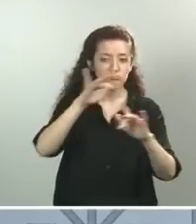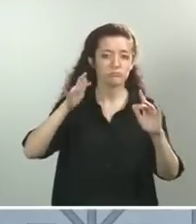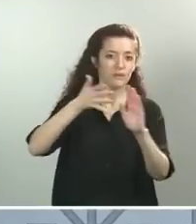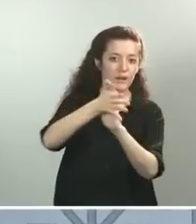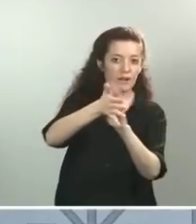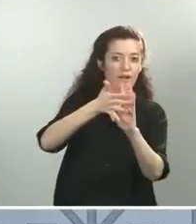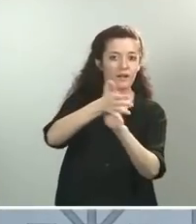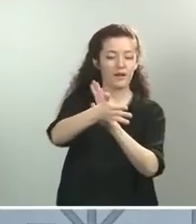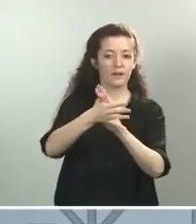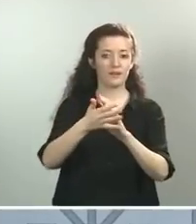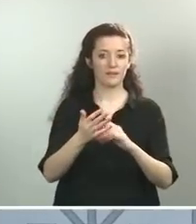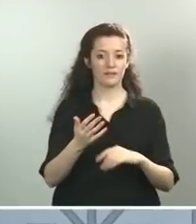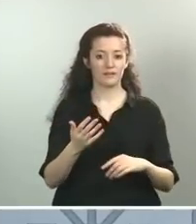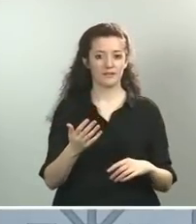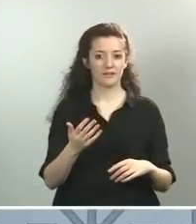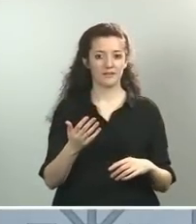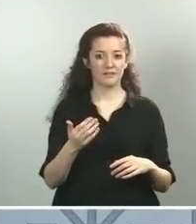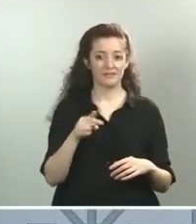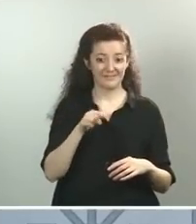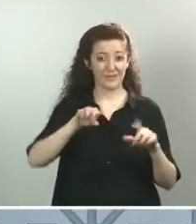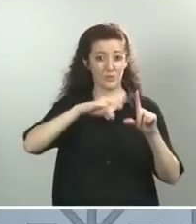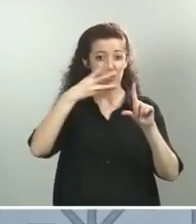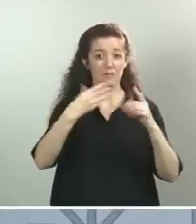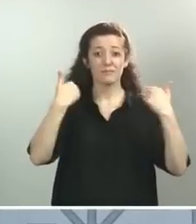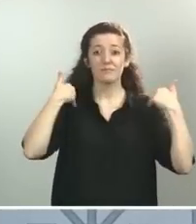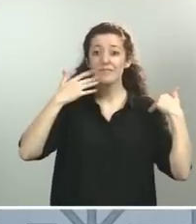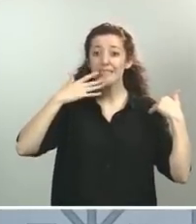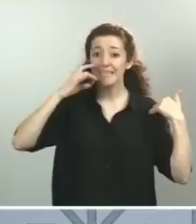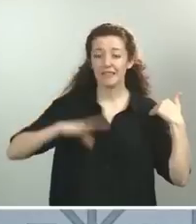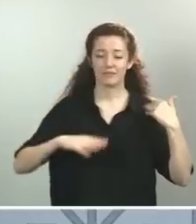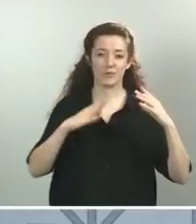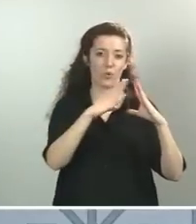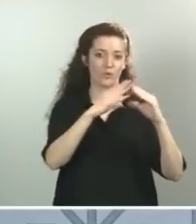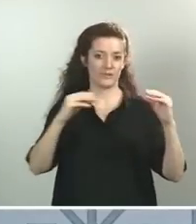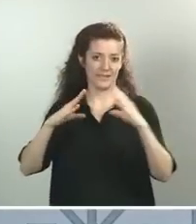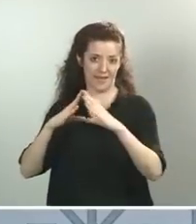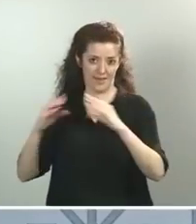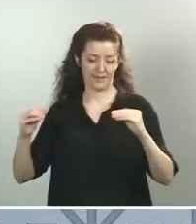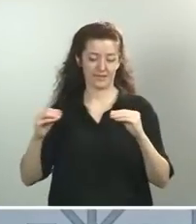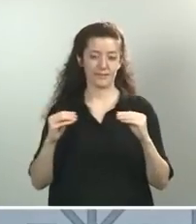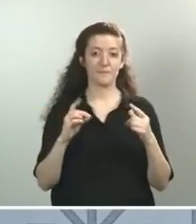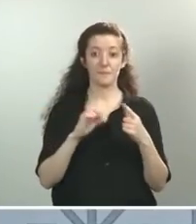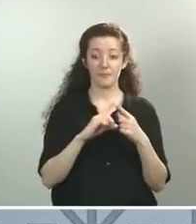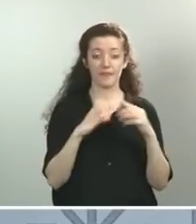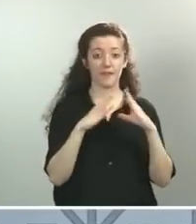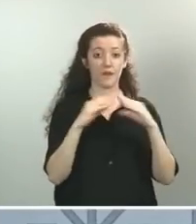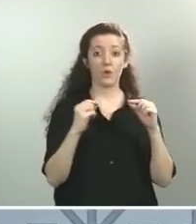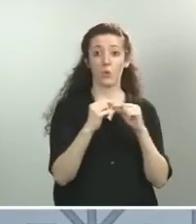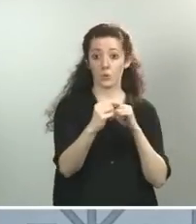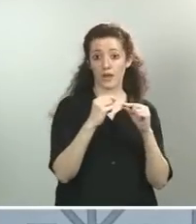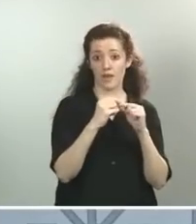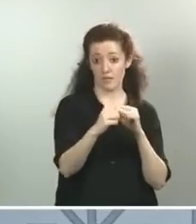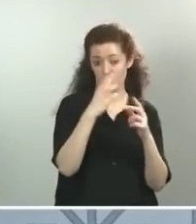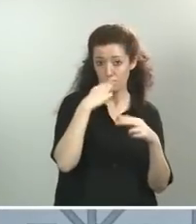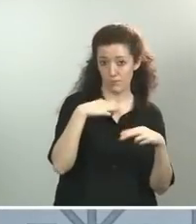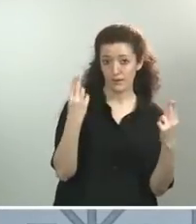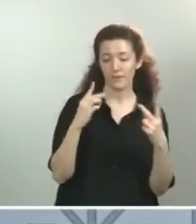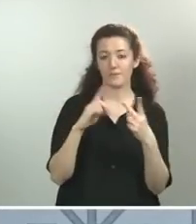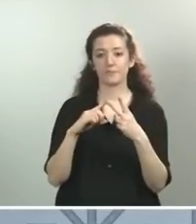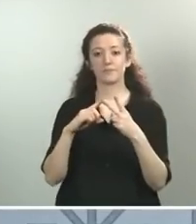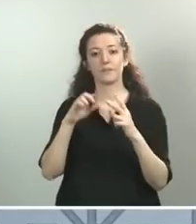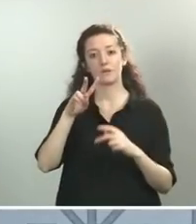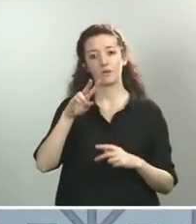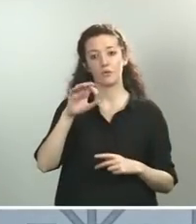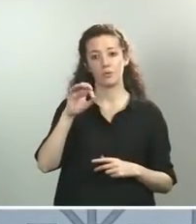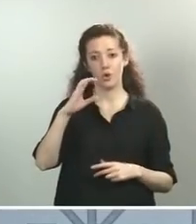que tenemos en o Estado sobre estes temas, a saber, a UNED como universidade pública, a UOC como universidade privada.